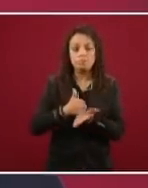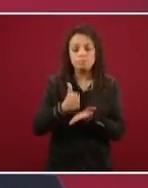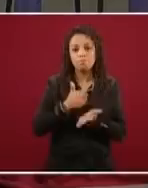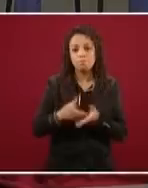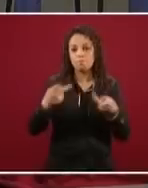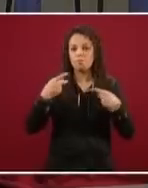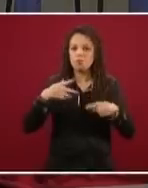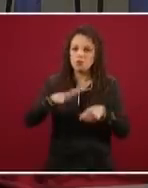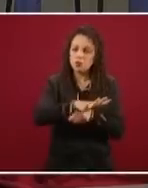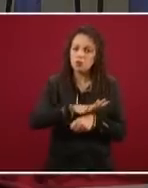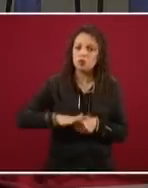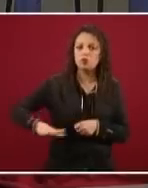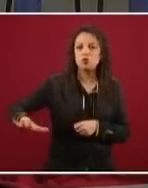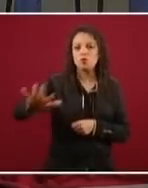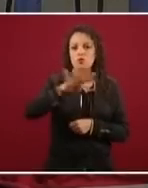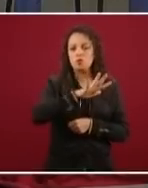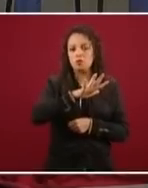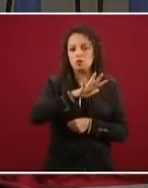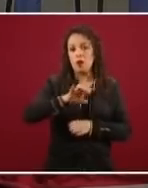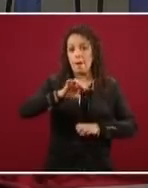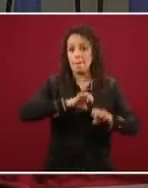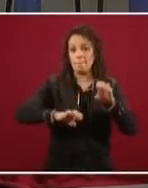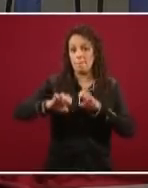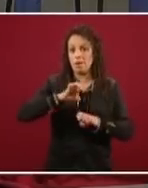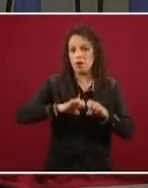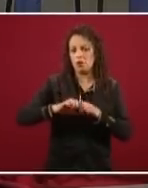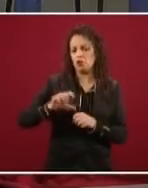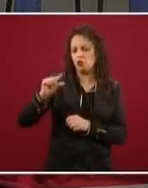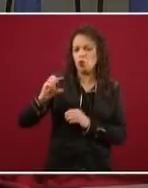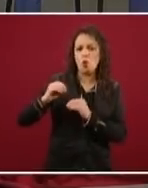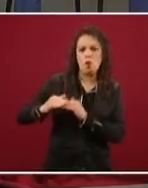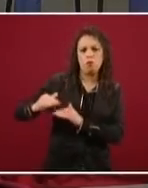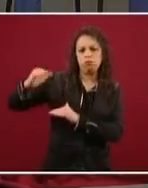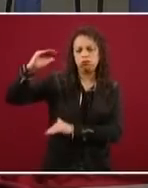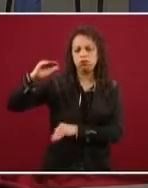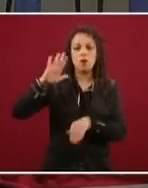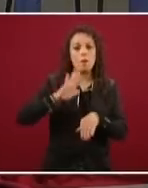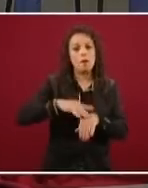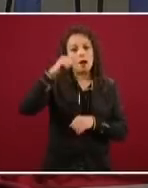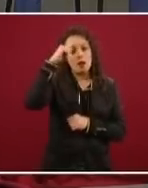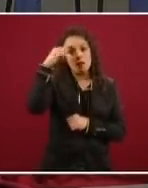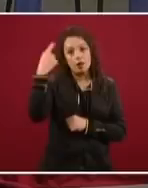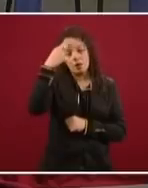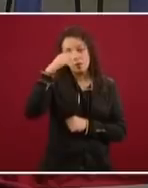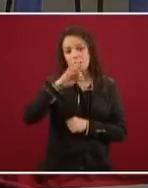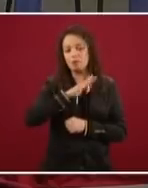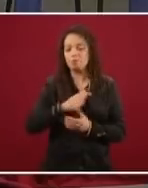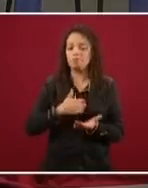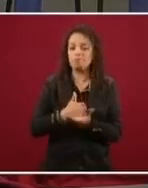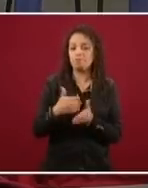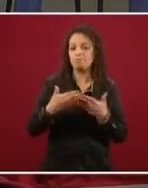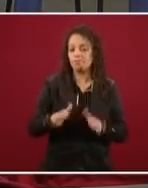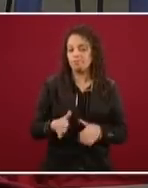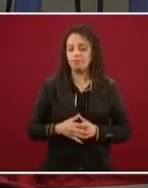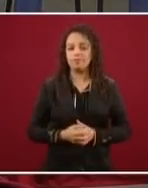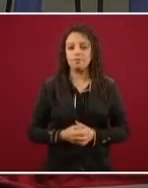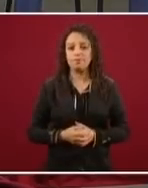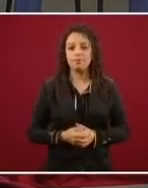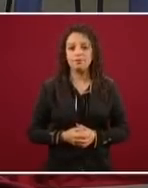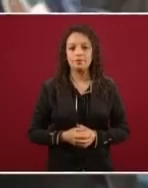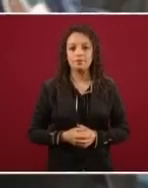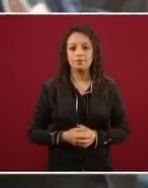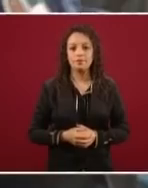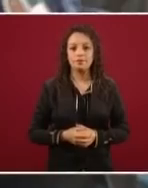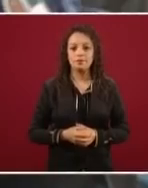población a las pequeñas y medianas empresas sea muchísimo más sencilla y asequible para ellos también por tanto nosotros queremos